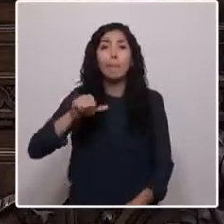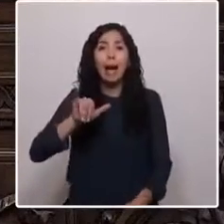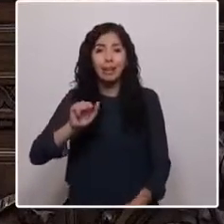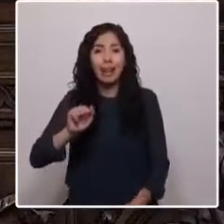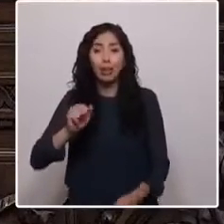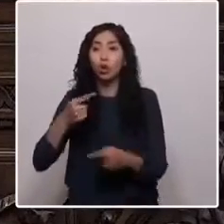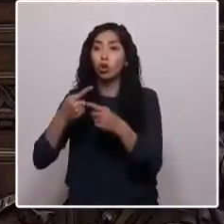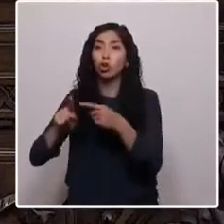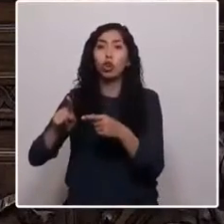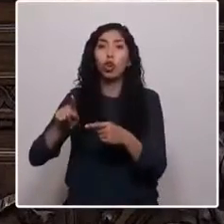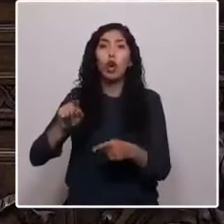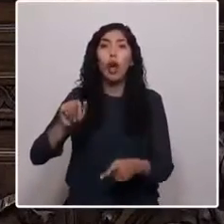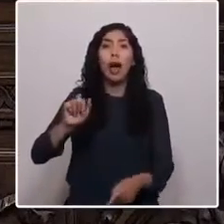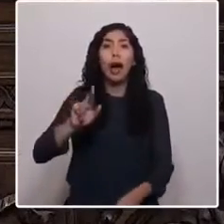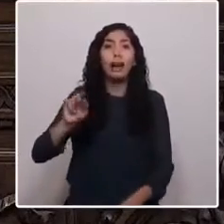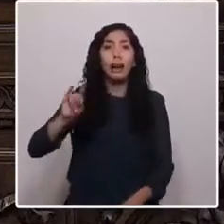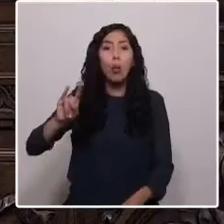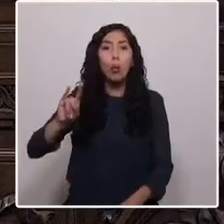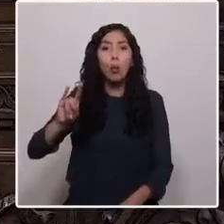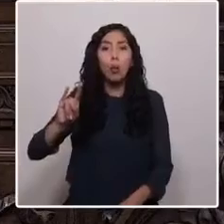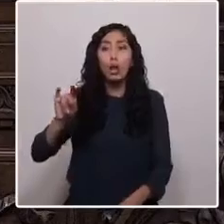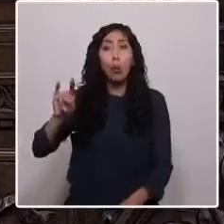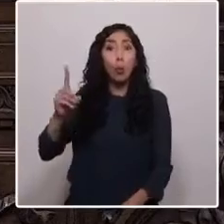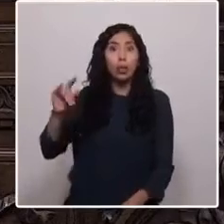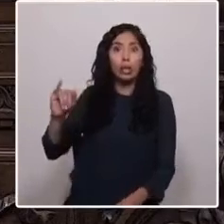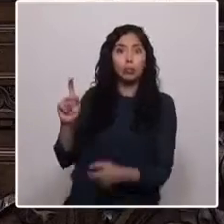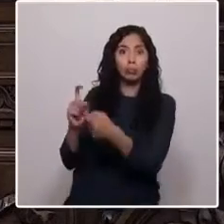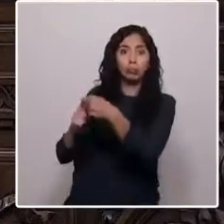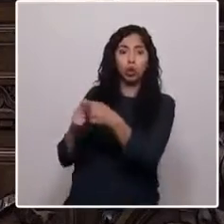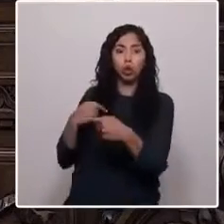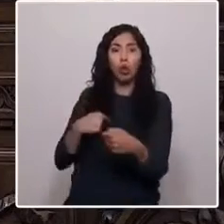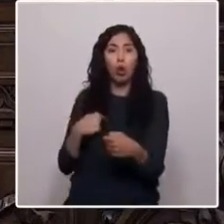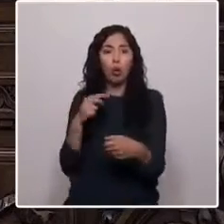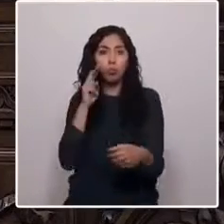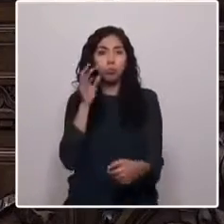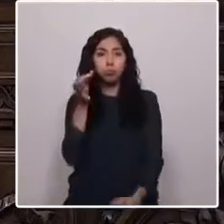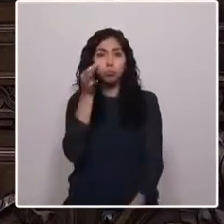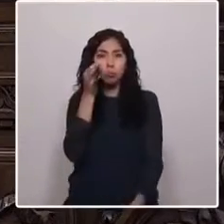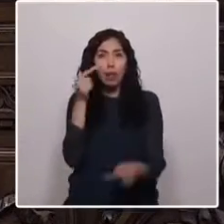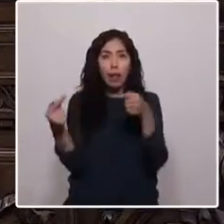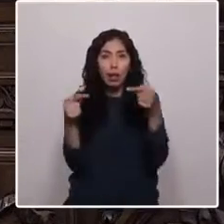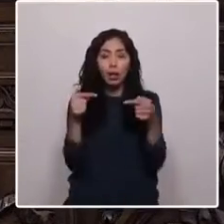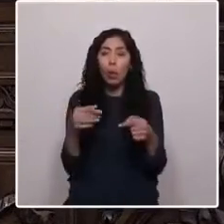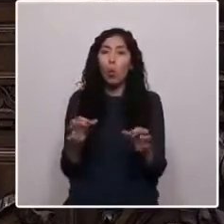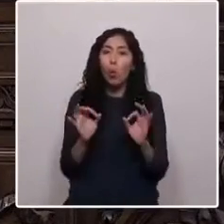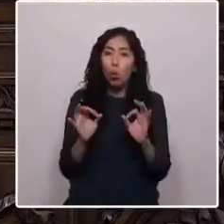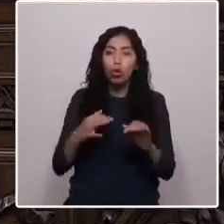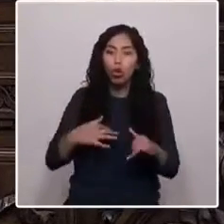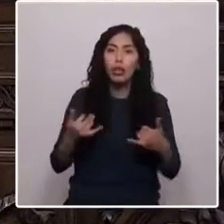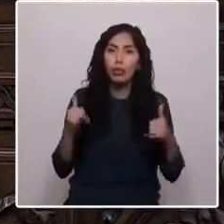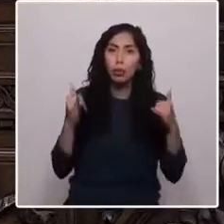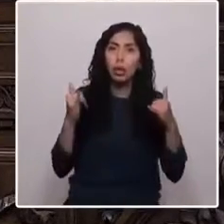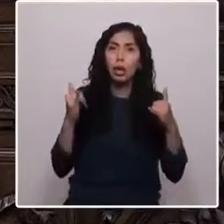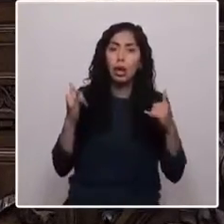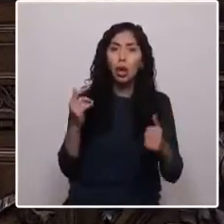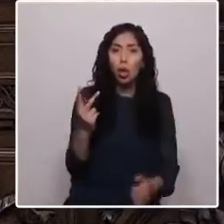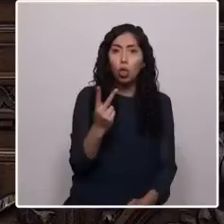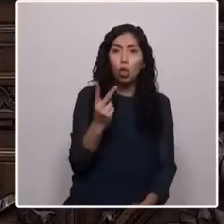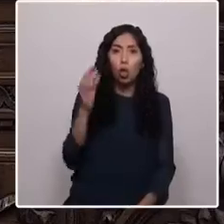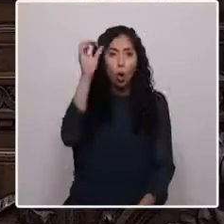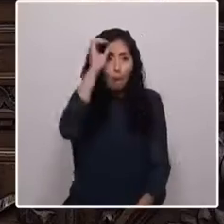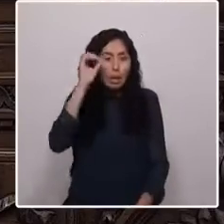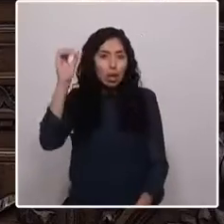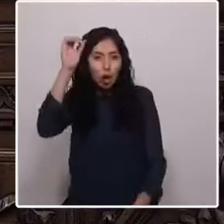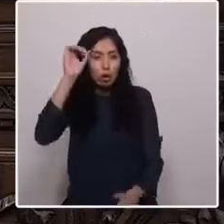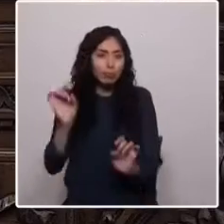UDI. Lo disfruté. Dos gigantes. Unas opiniones tan equidistantes en la Comisión de